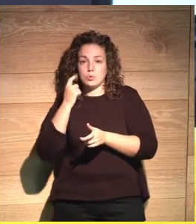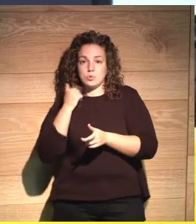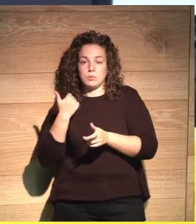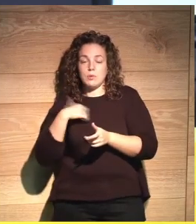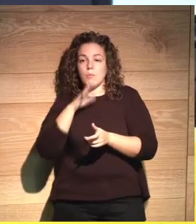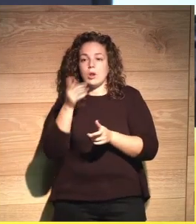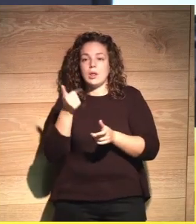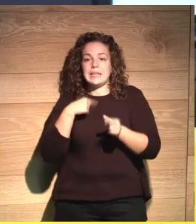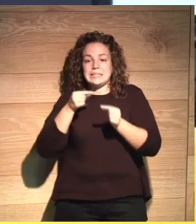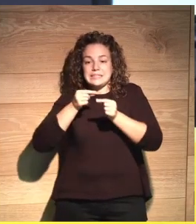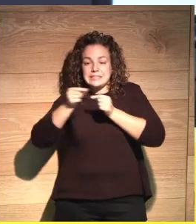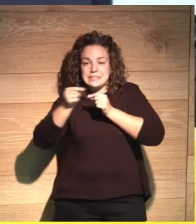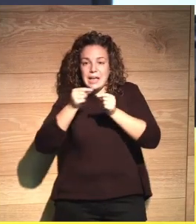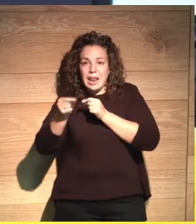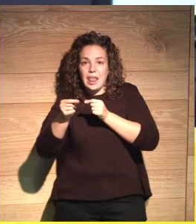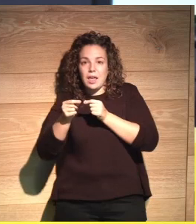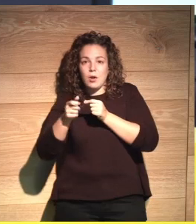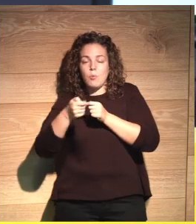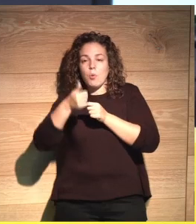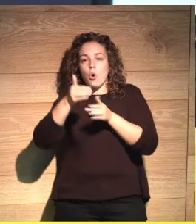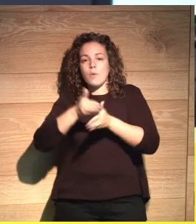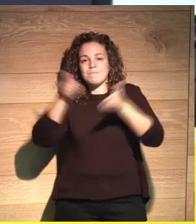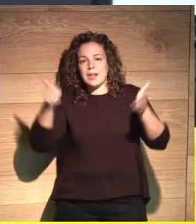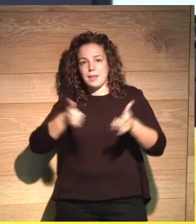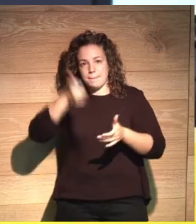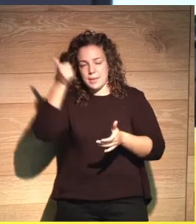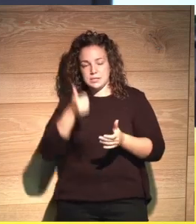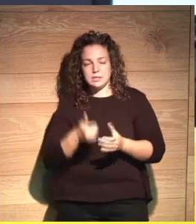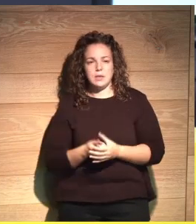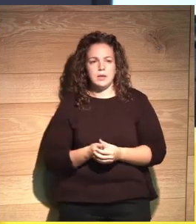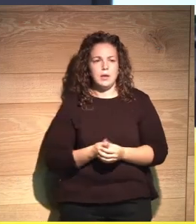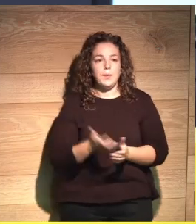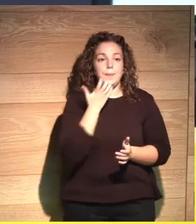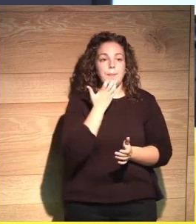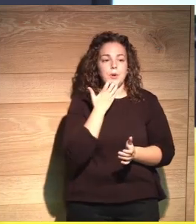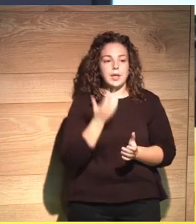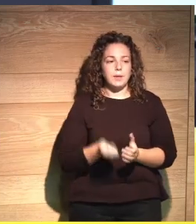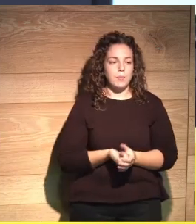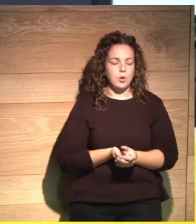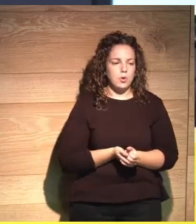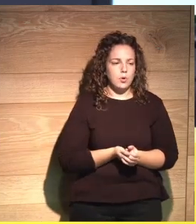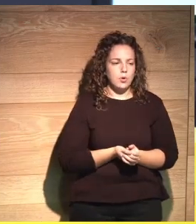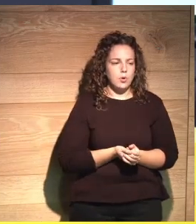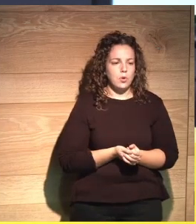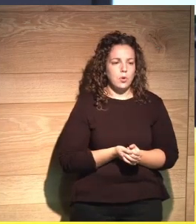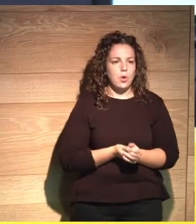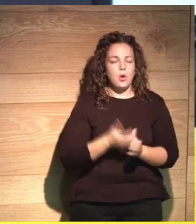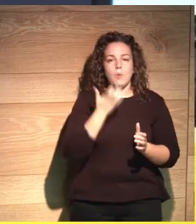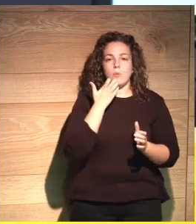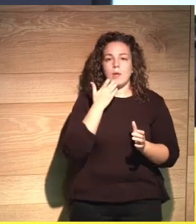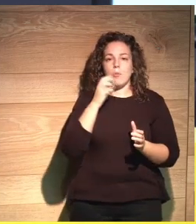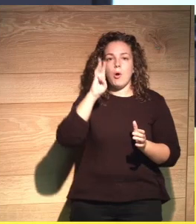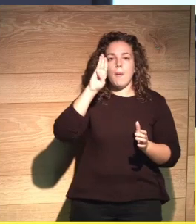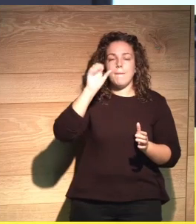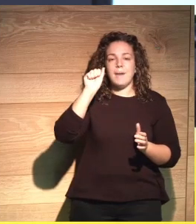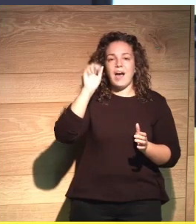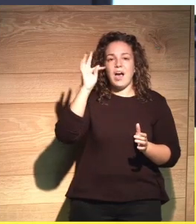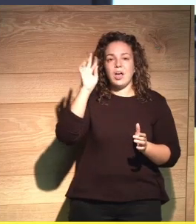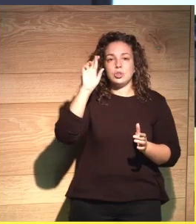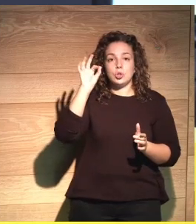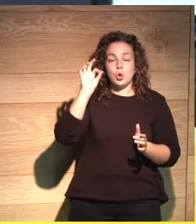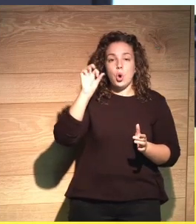exponente de la escala es también más grande por ejemplo pues en el número de patrones entonces es